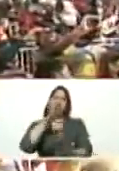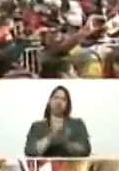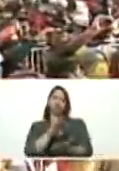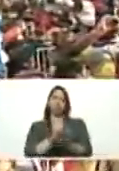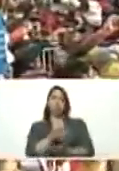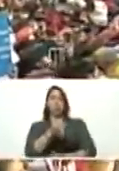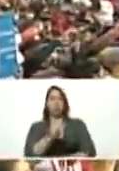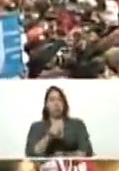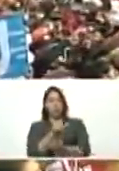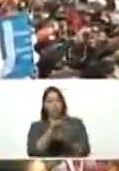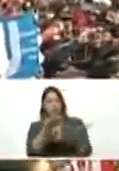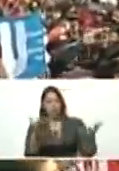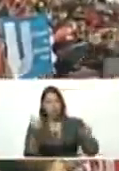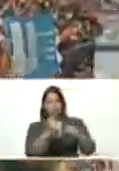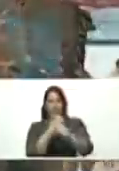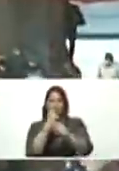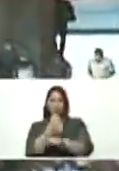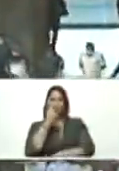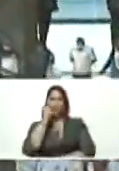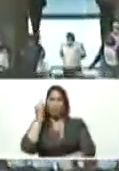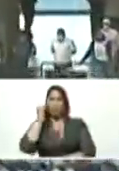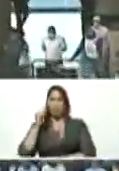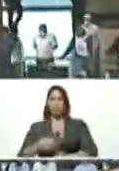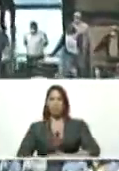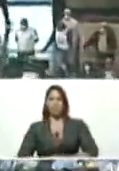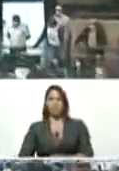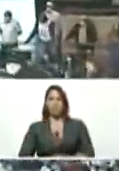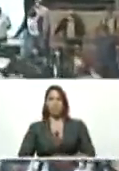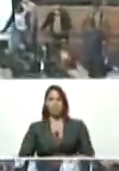entre los trabajadores y las trabajadoras